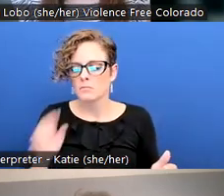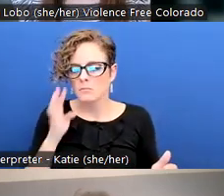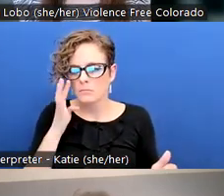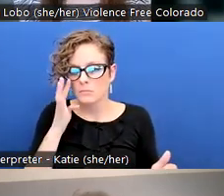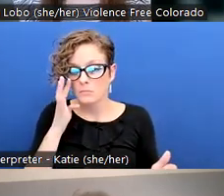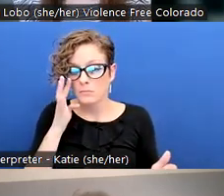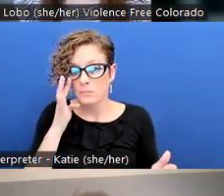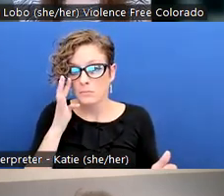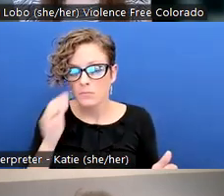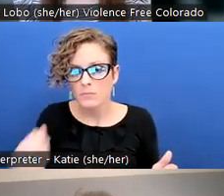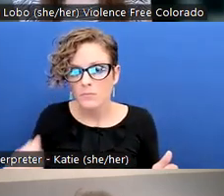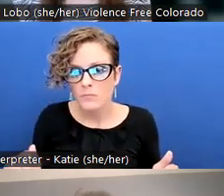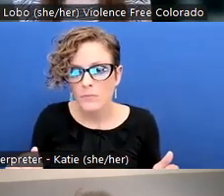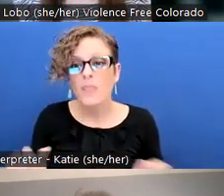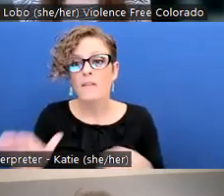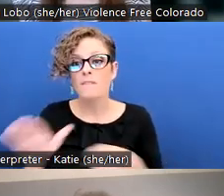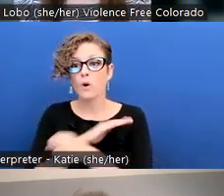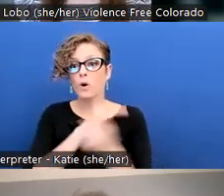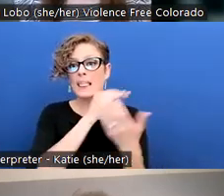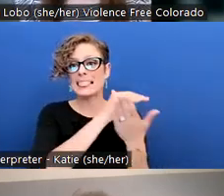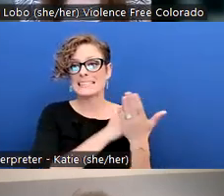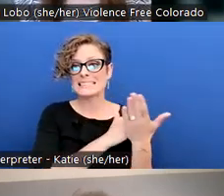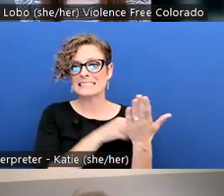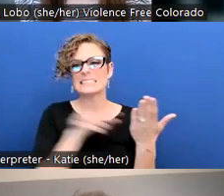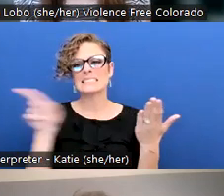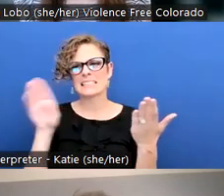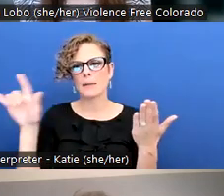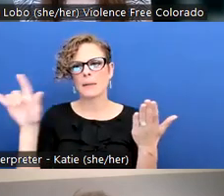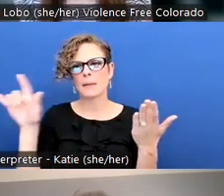Los delitos tienen que ver con